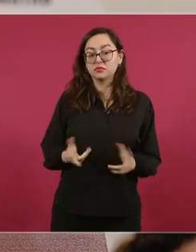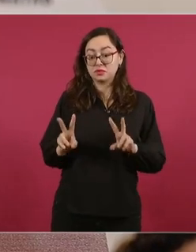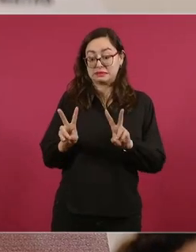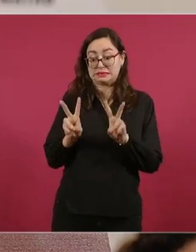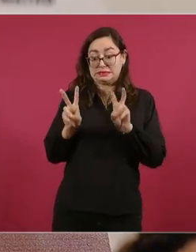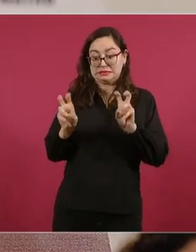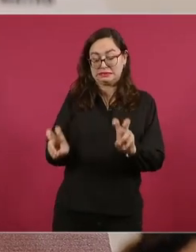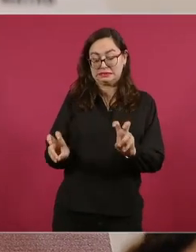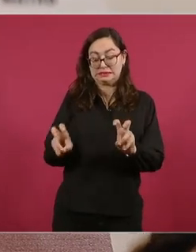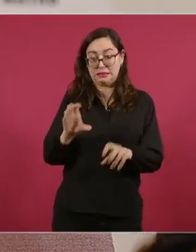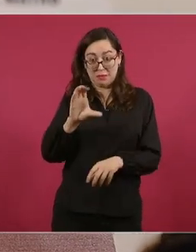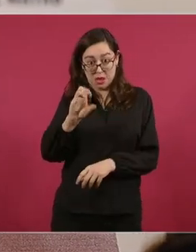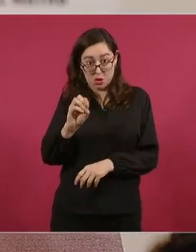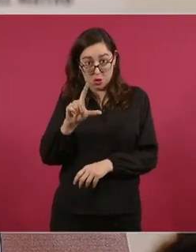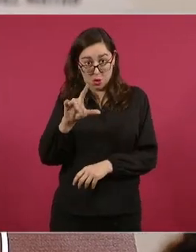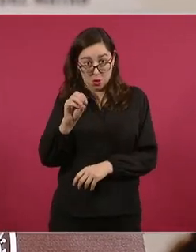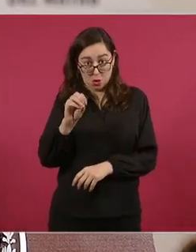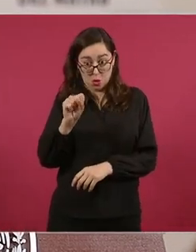bastante